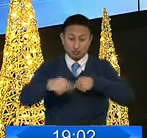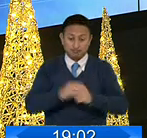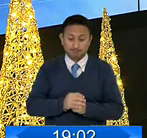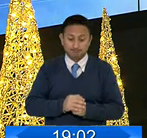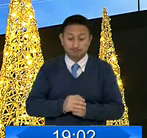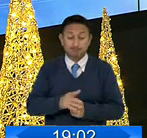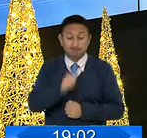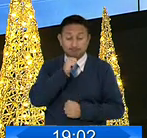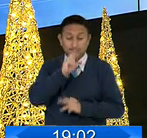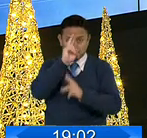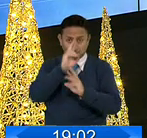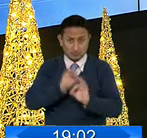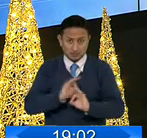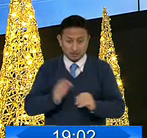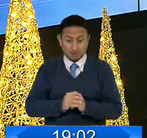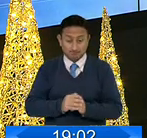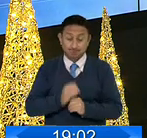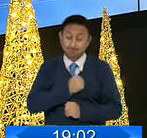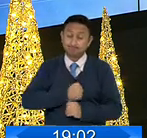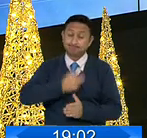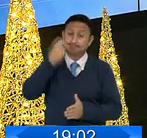habrán sanciones económicas.